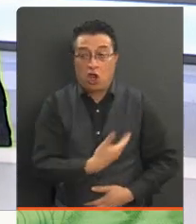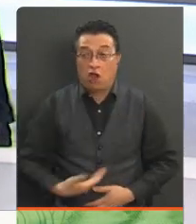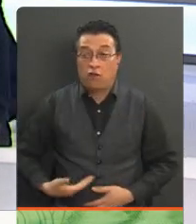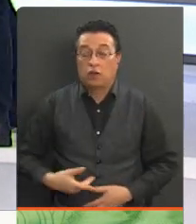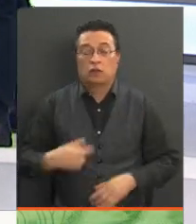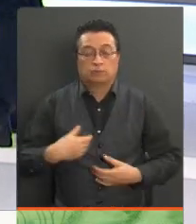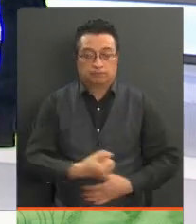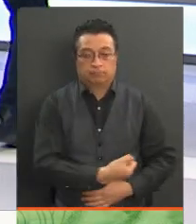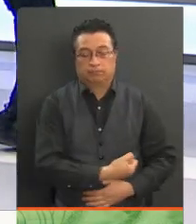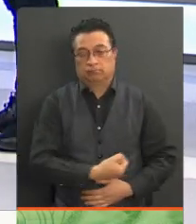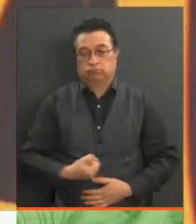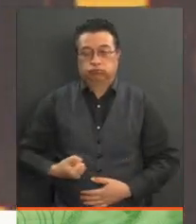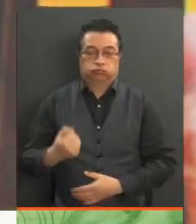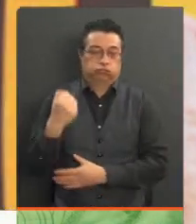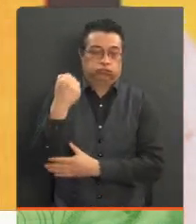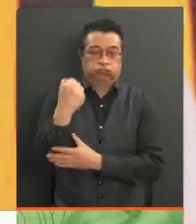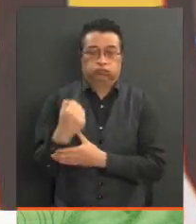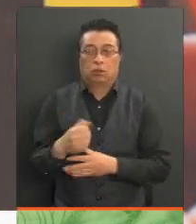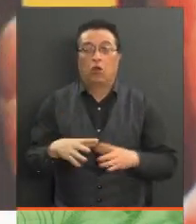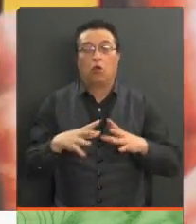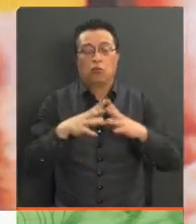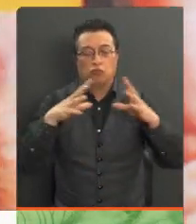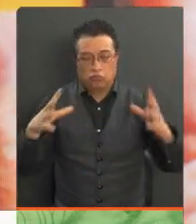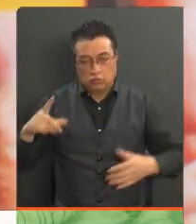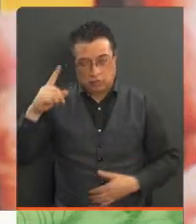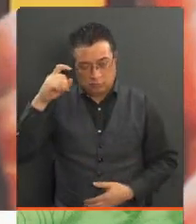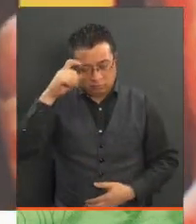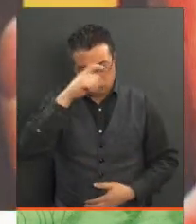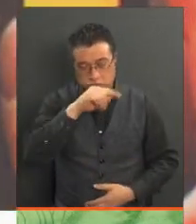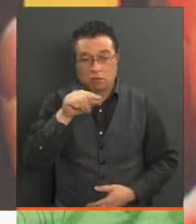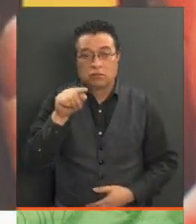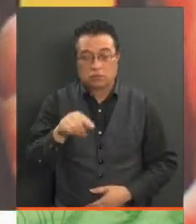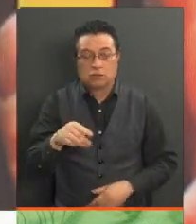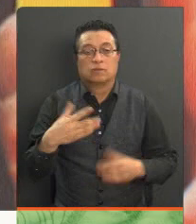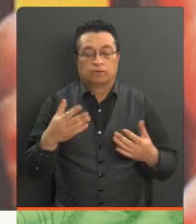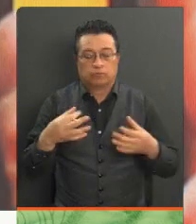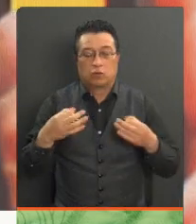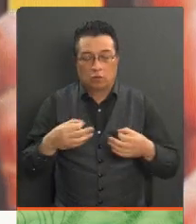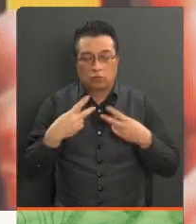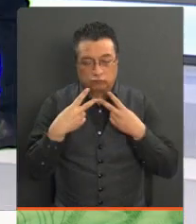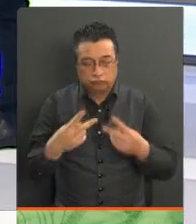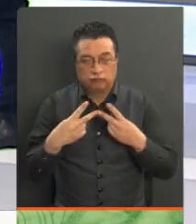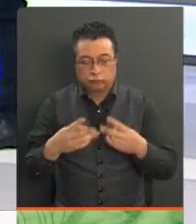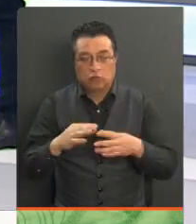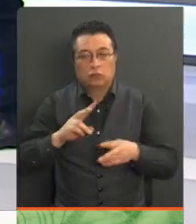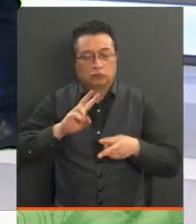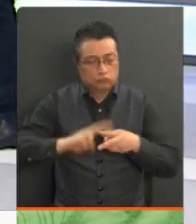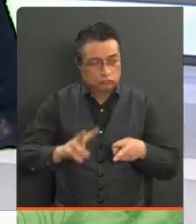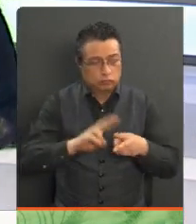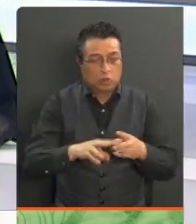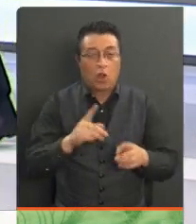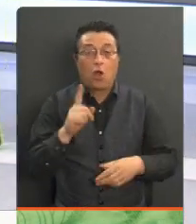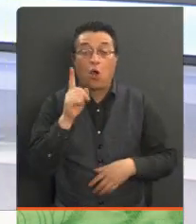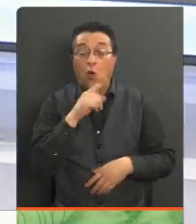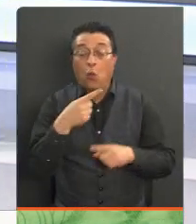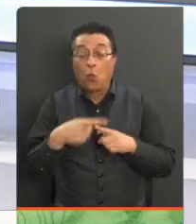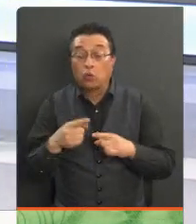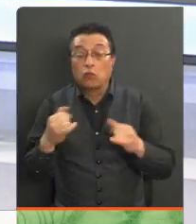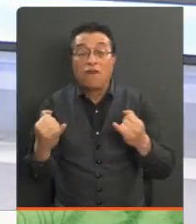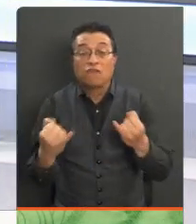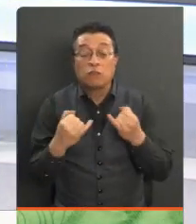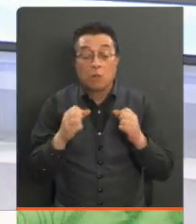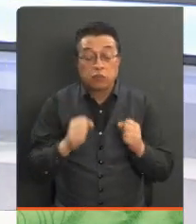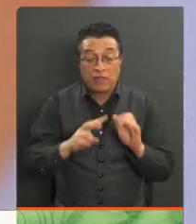recesión. Muy complejo entonces. Datos frescos del día de hoy, corrección. ¿Luego viene otro informe que puede modificar esto?